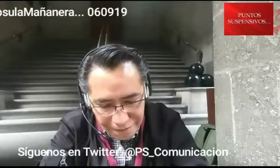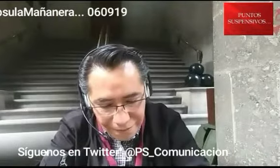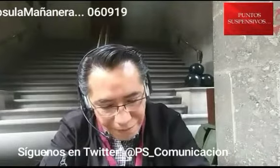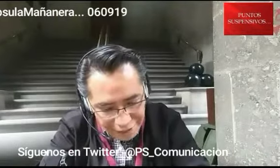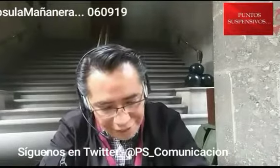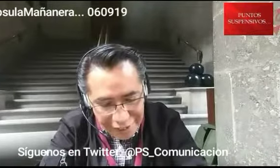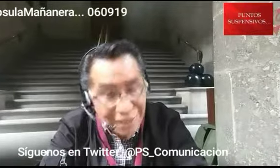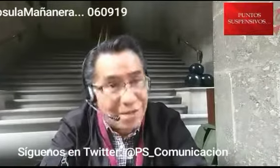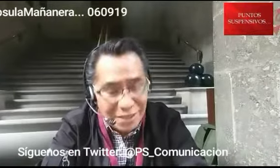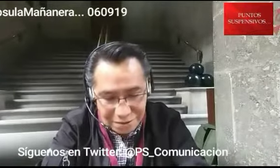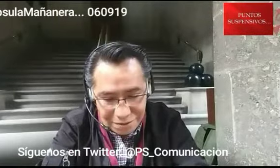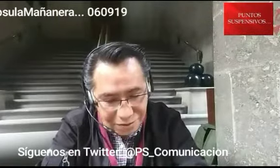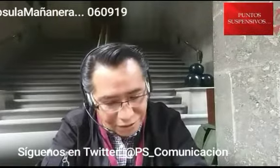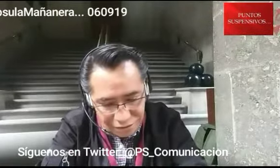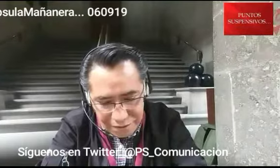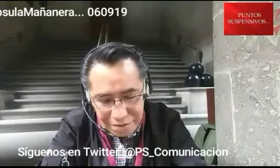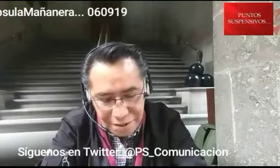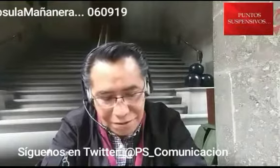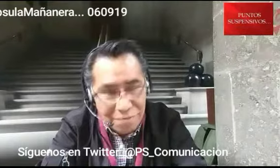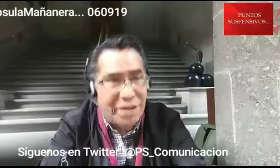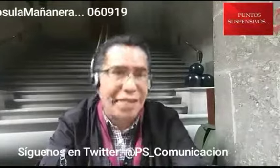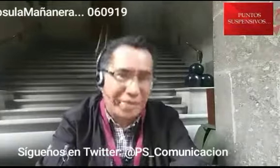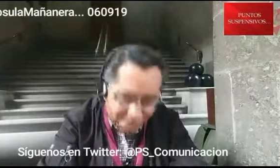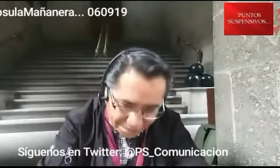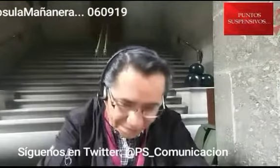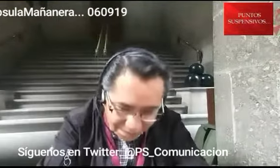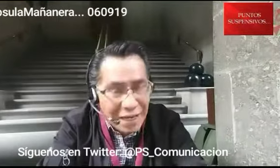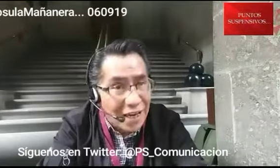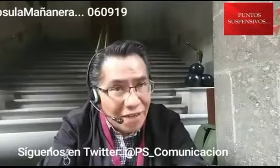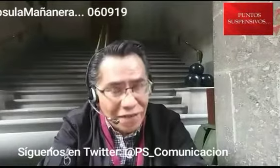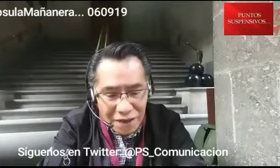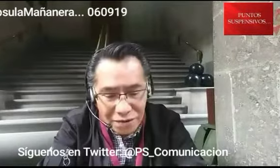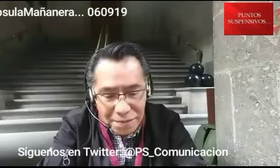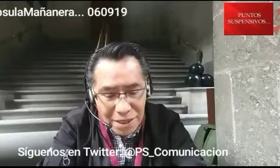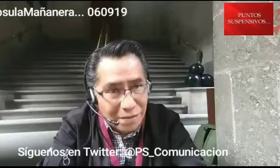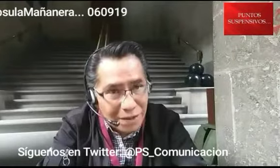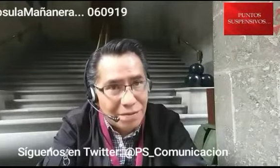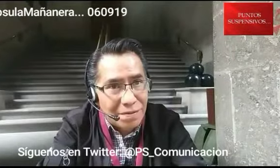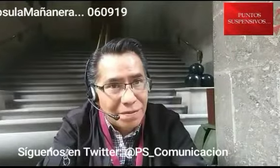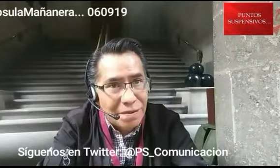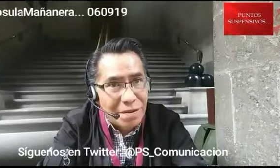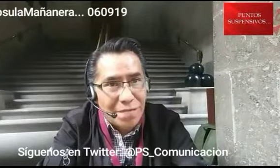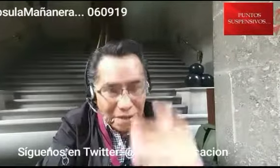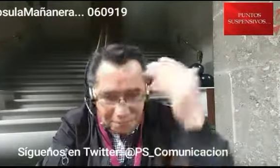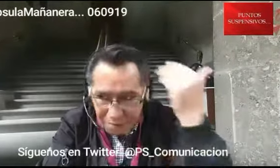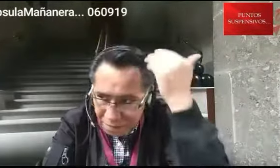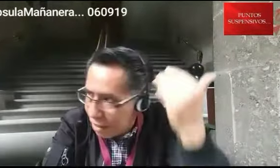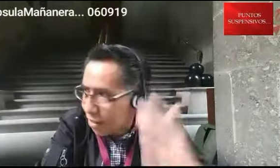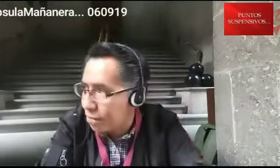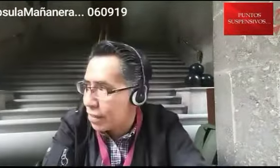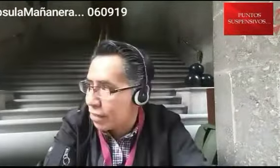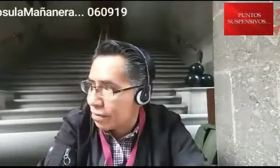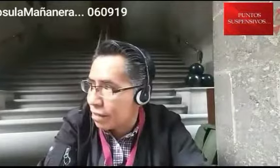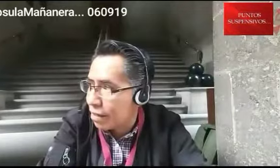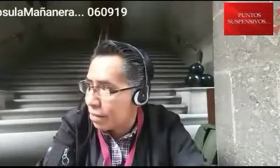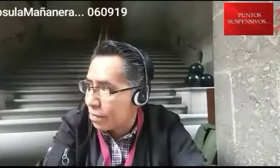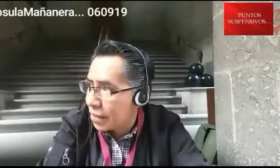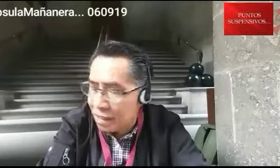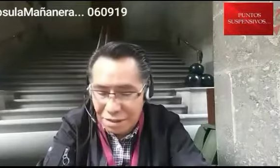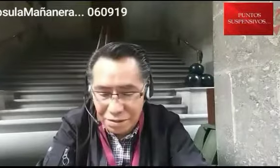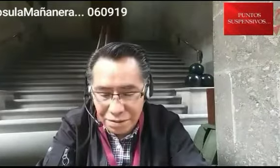¿eh? ¿Quieren más datos? Nos dio más datos. Fíjense. Gel fijador para cabello. Para, pues, para el